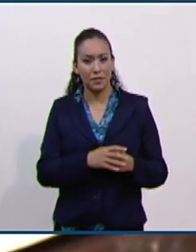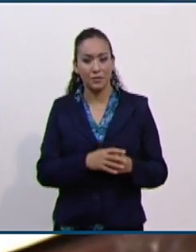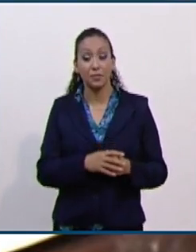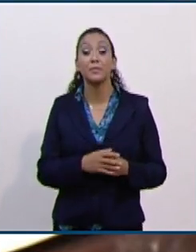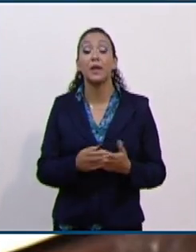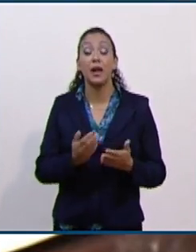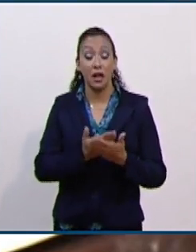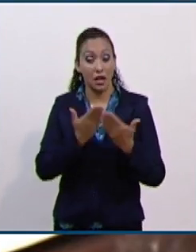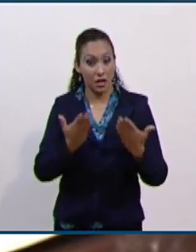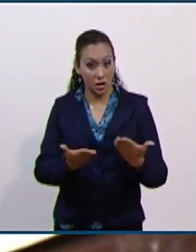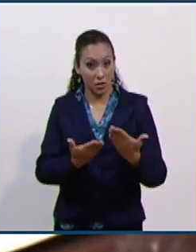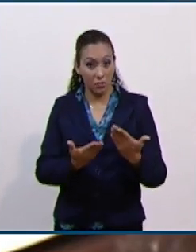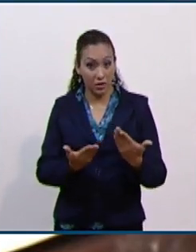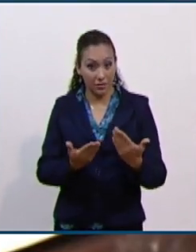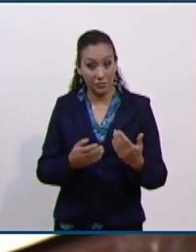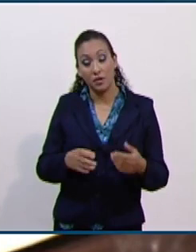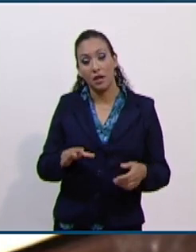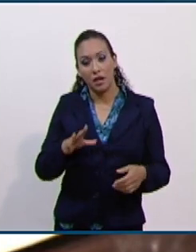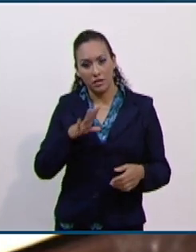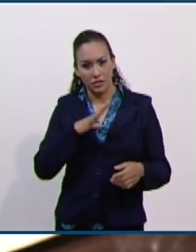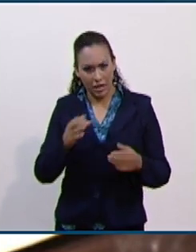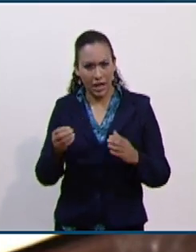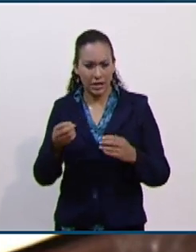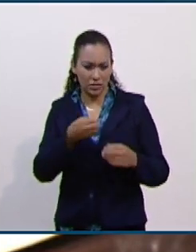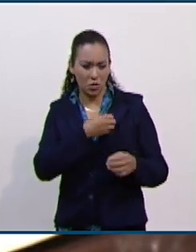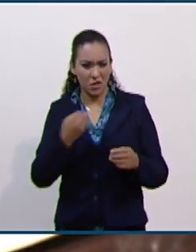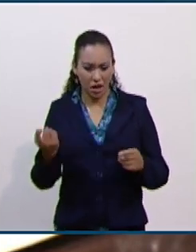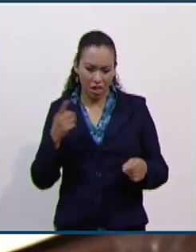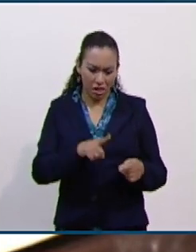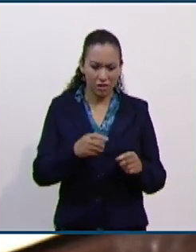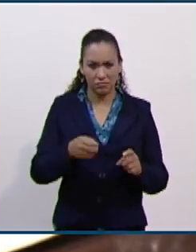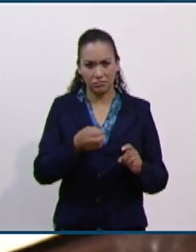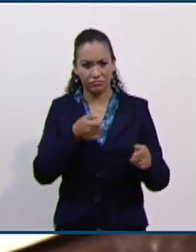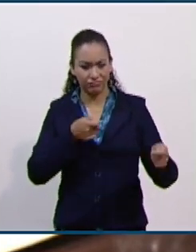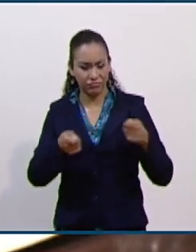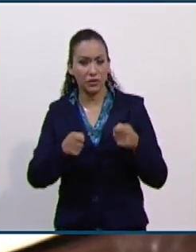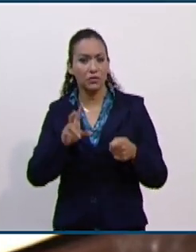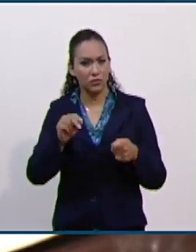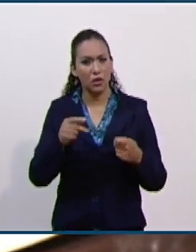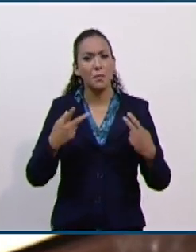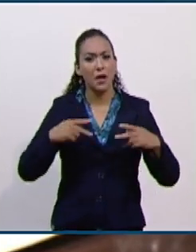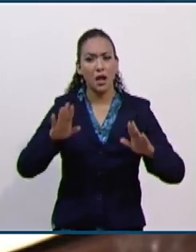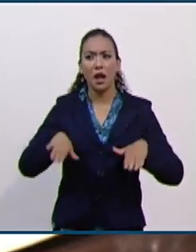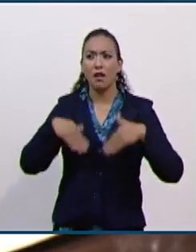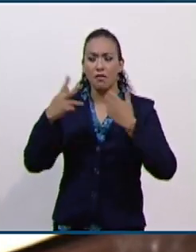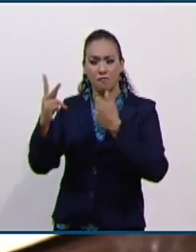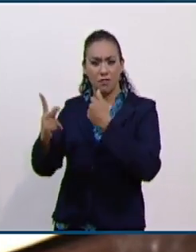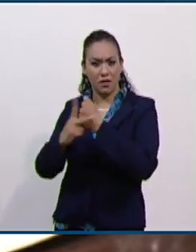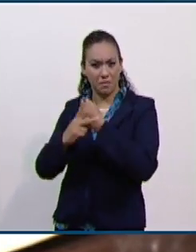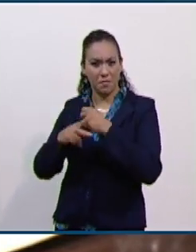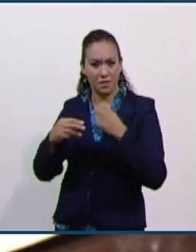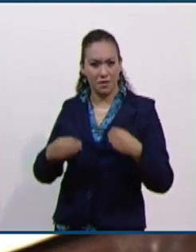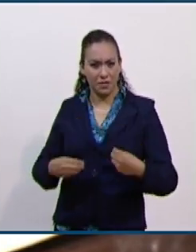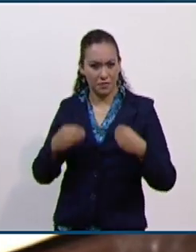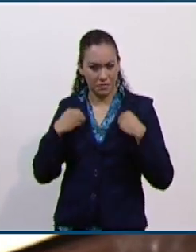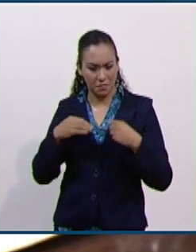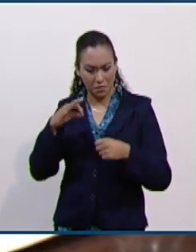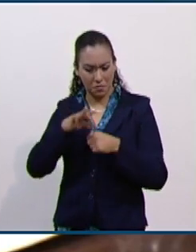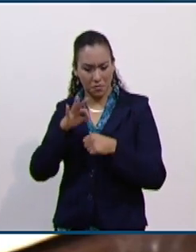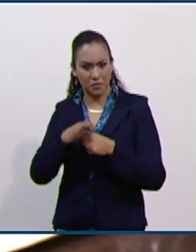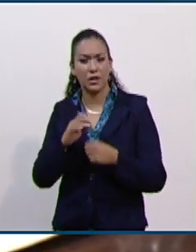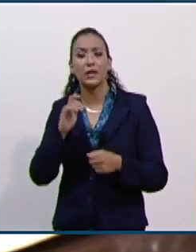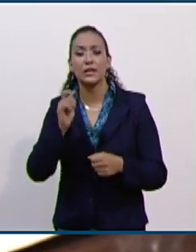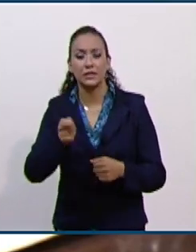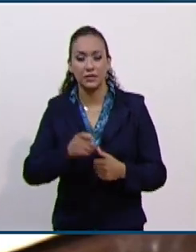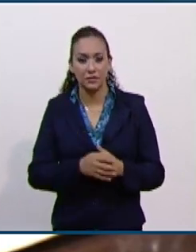para concluir que no existe obligación de regular la participación de la ciudadanía migrante en la modalidad de mayoría relativa, lo que incluye